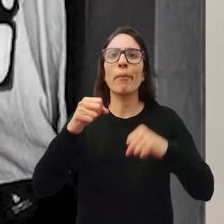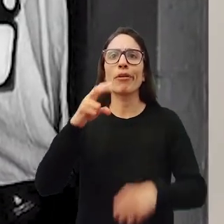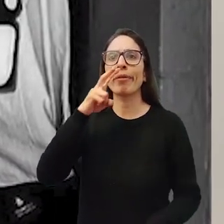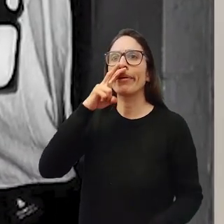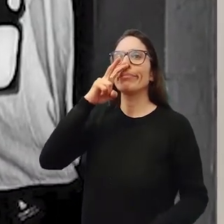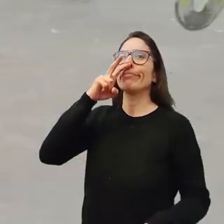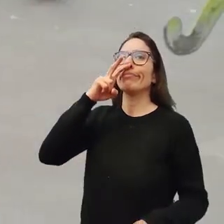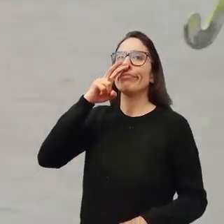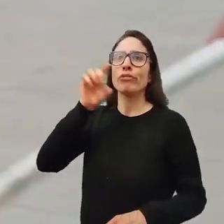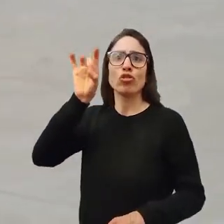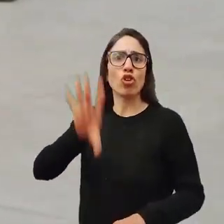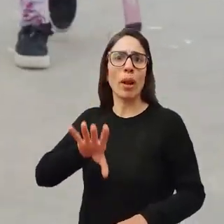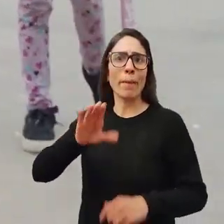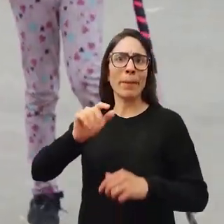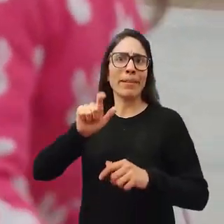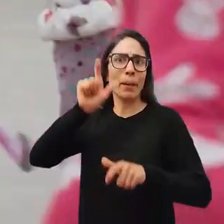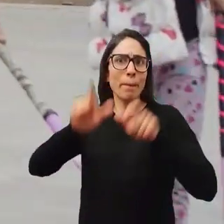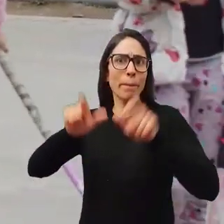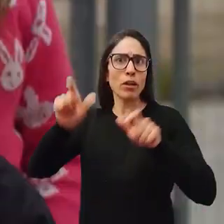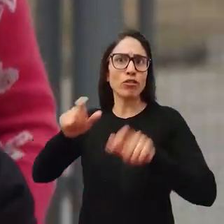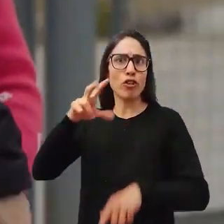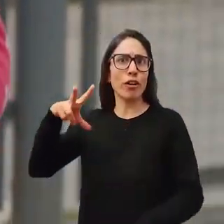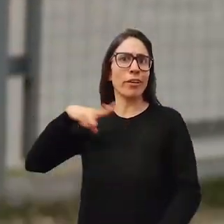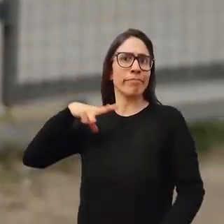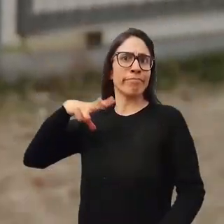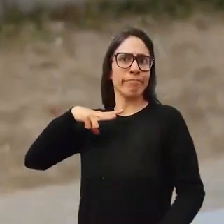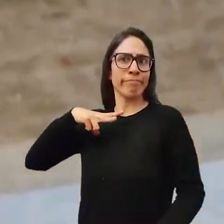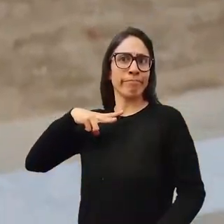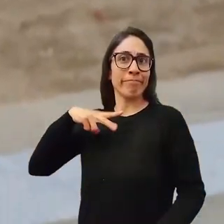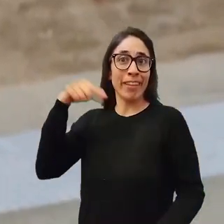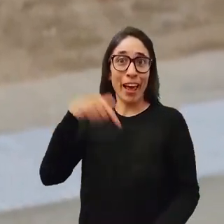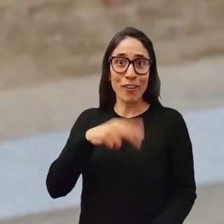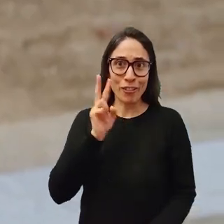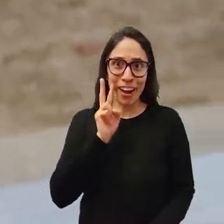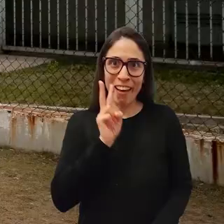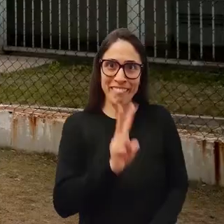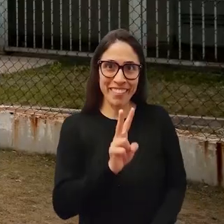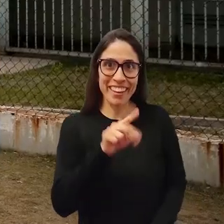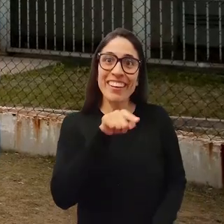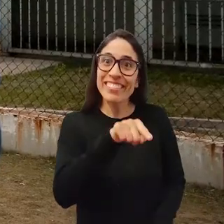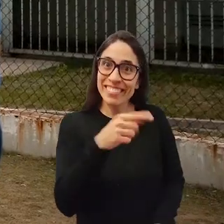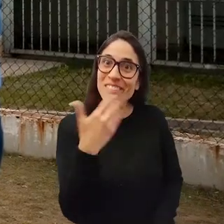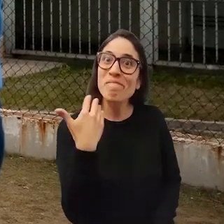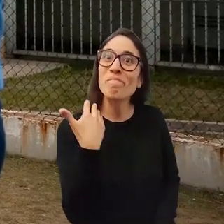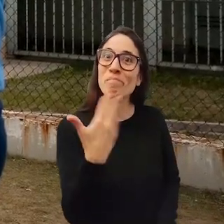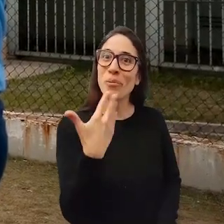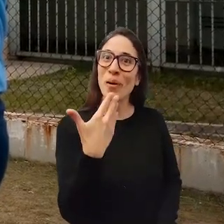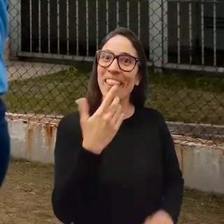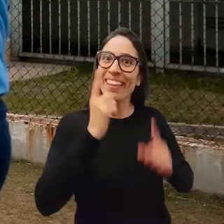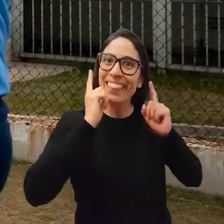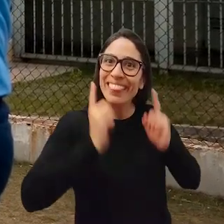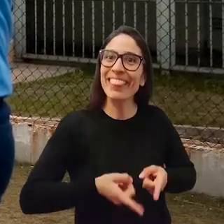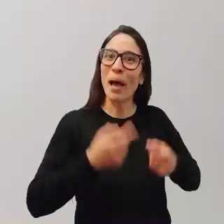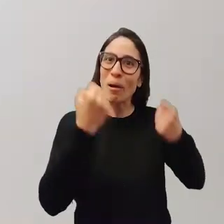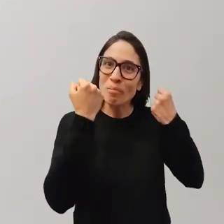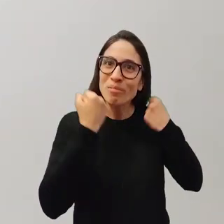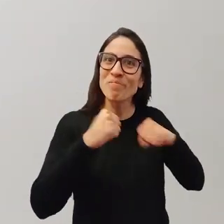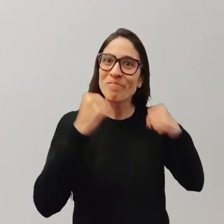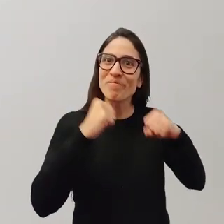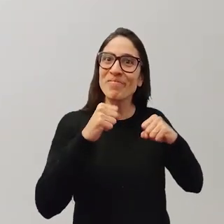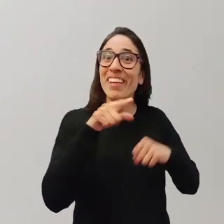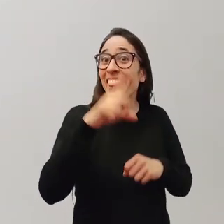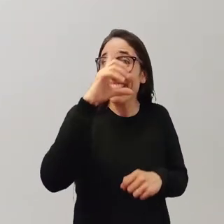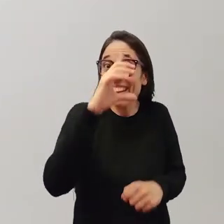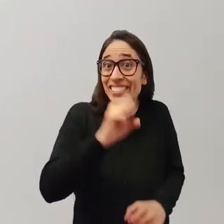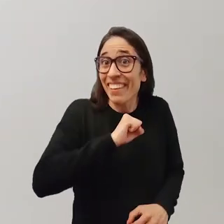bochas y nada, se sienten de otra forma también, ¿no? Entonces, bueno, tenemos todos esos desafíos. Y no, es